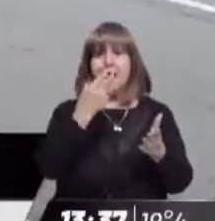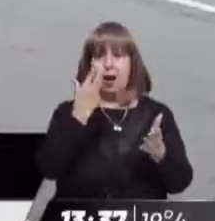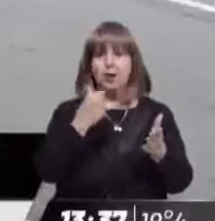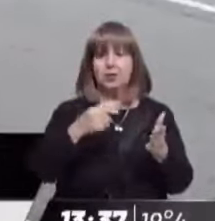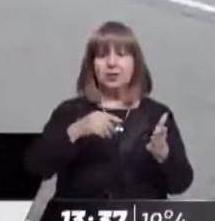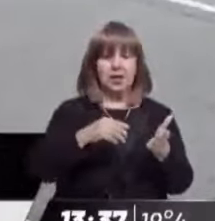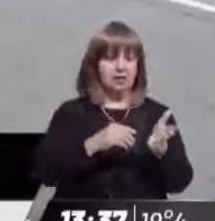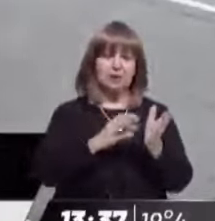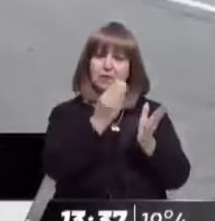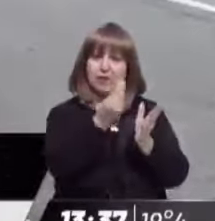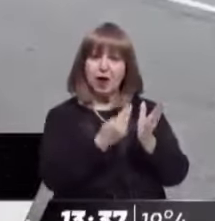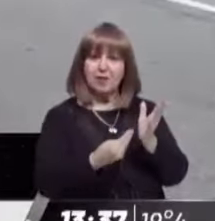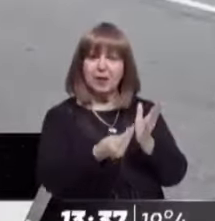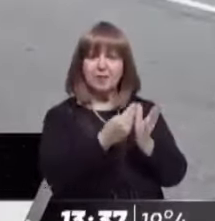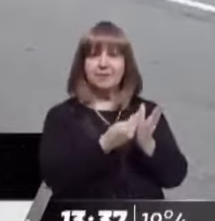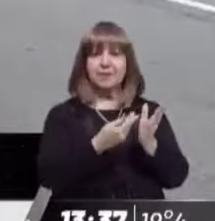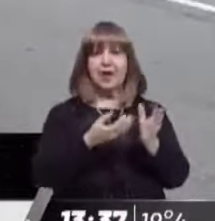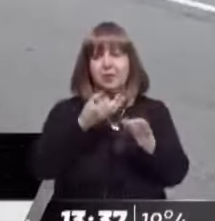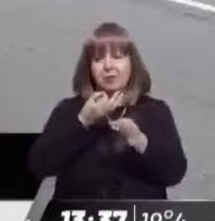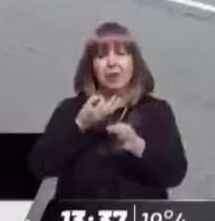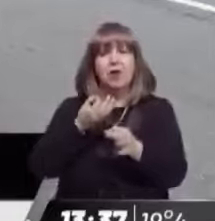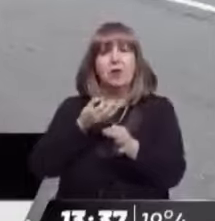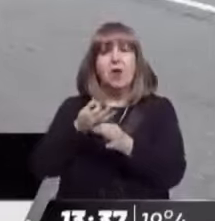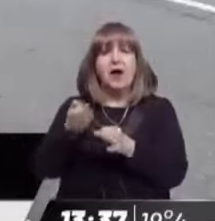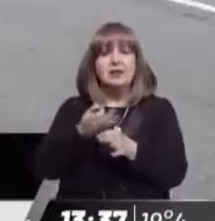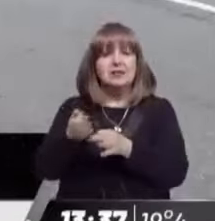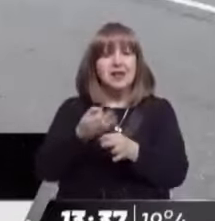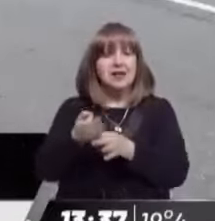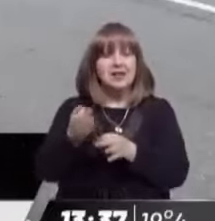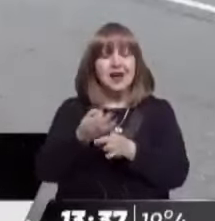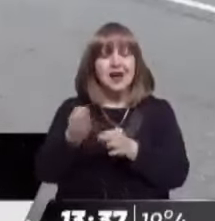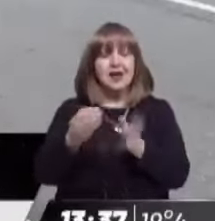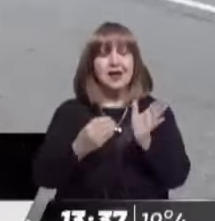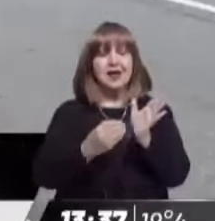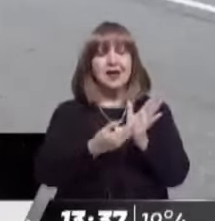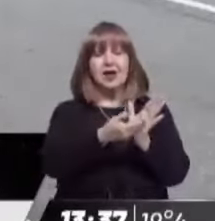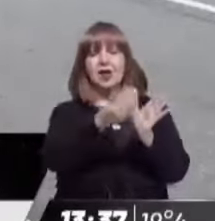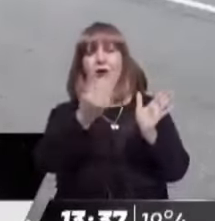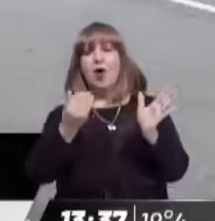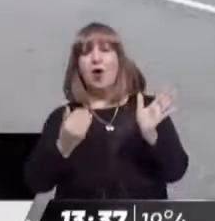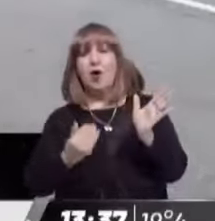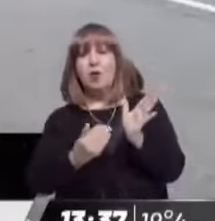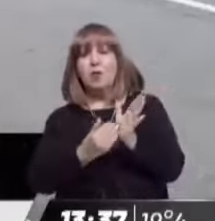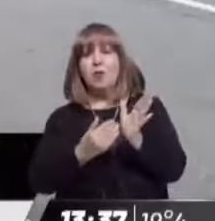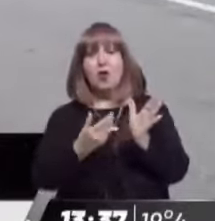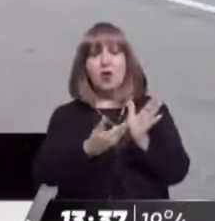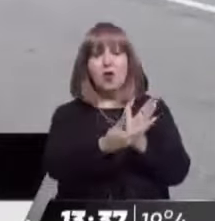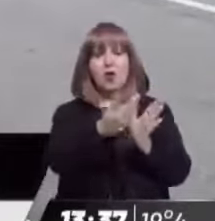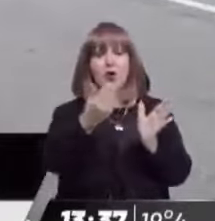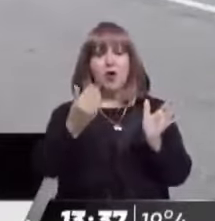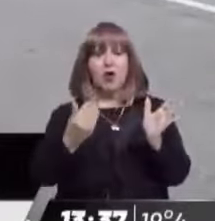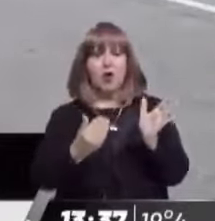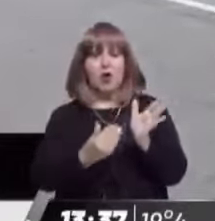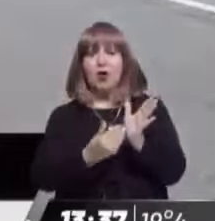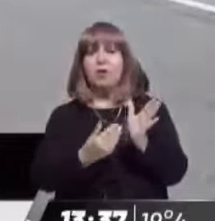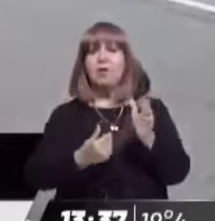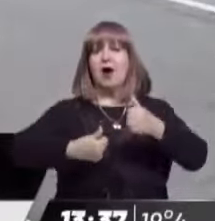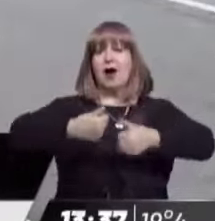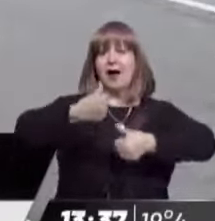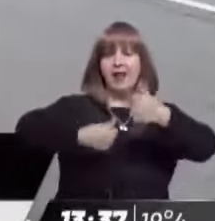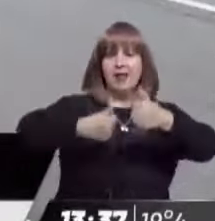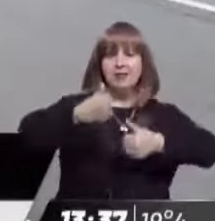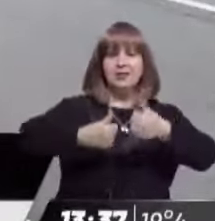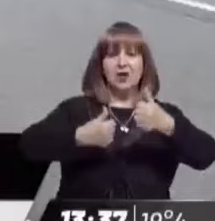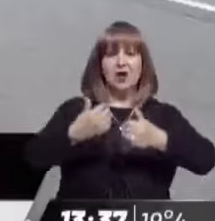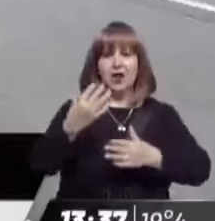y querés adoctrinarlo, digámoslo así, de alguna manera, contarle cómo puede entender las elecciones y la candidatura